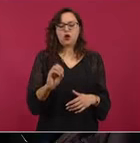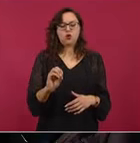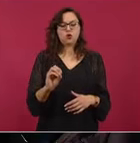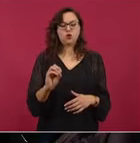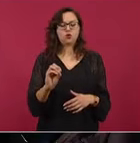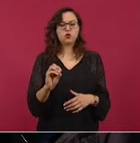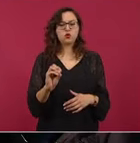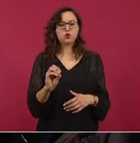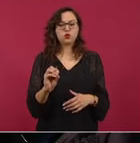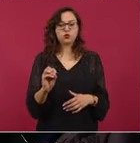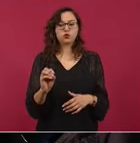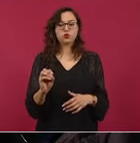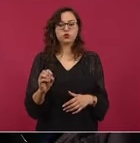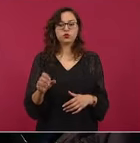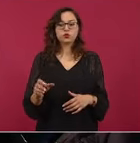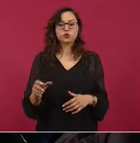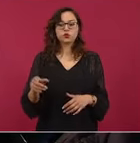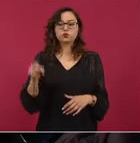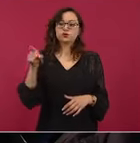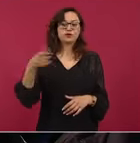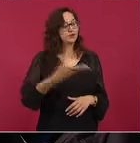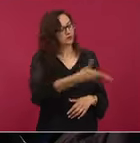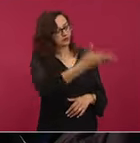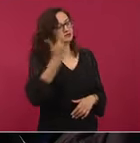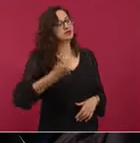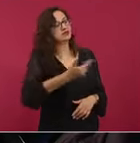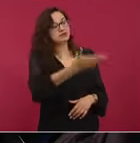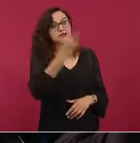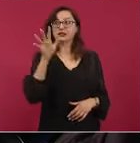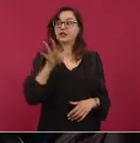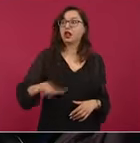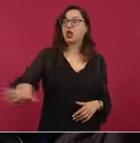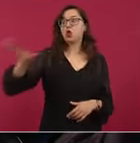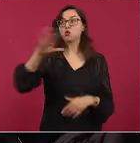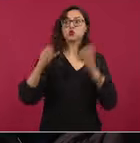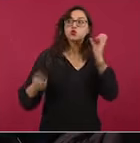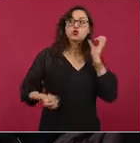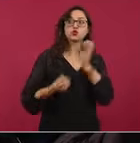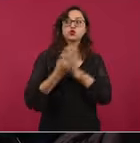y me estaban invitando a pasar a la nueva